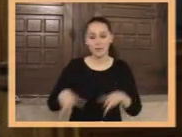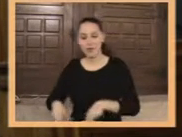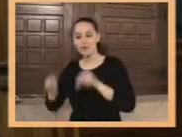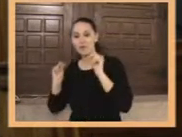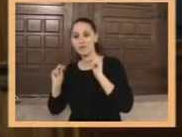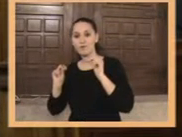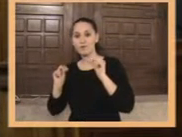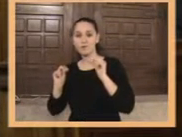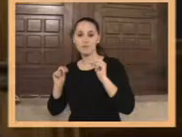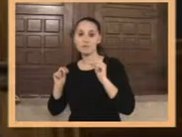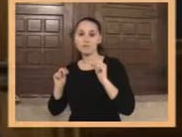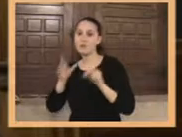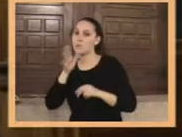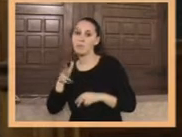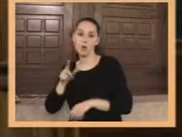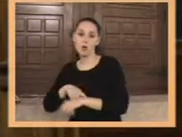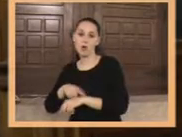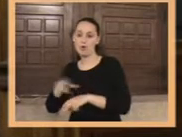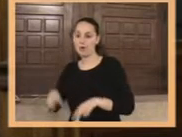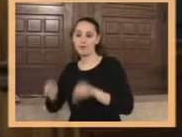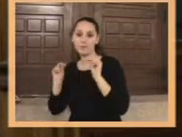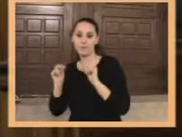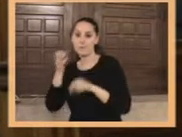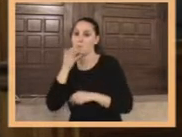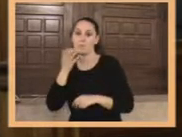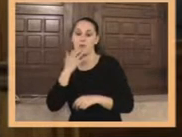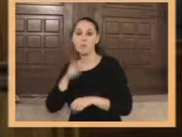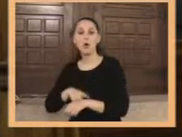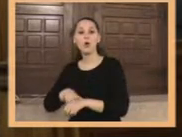normalmente si hay una fecha fijada, que es a las 14